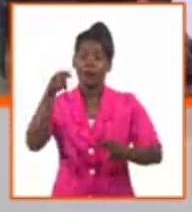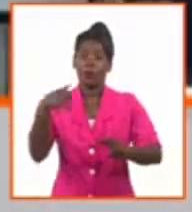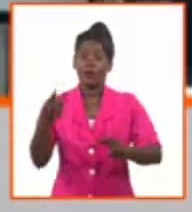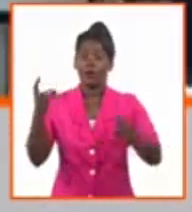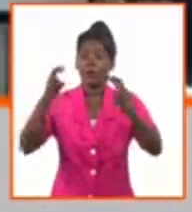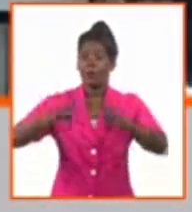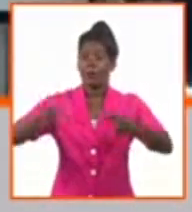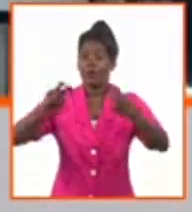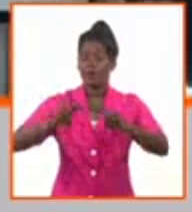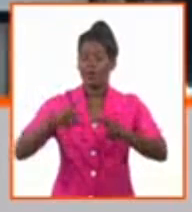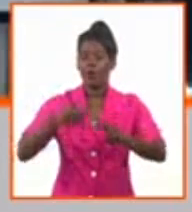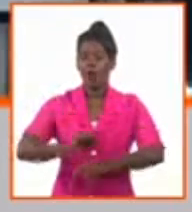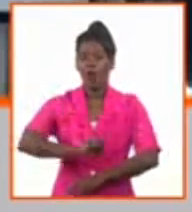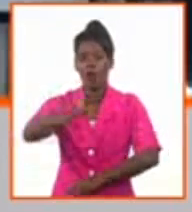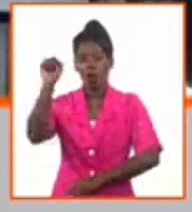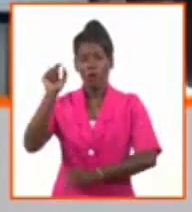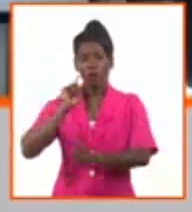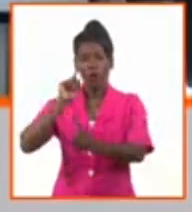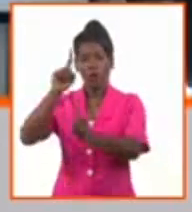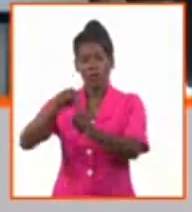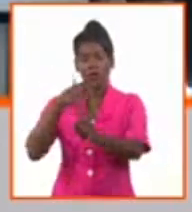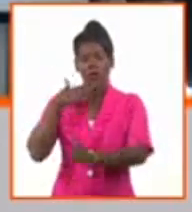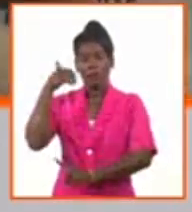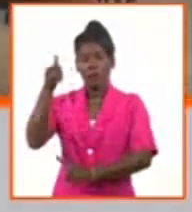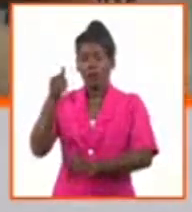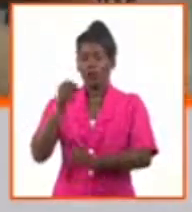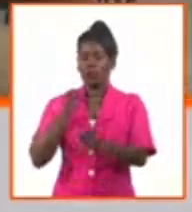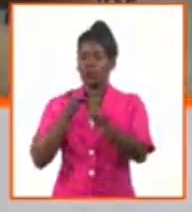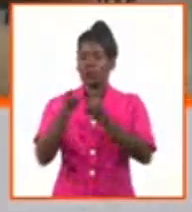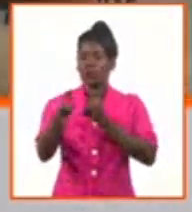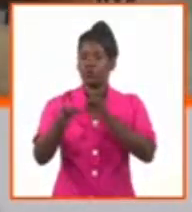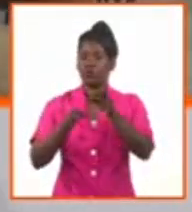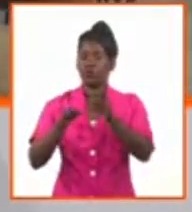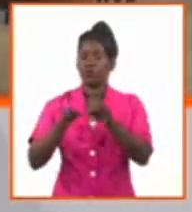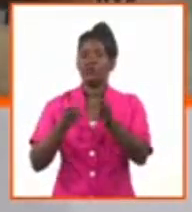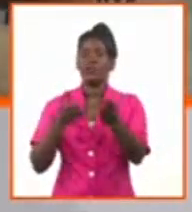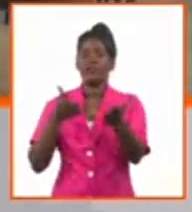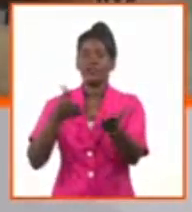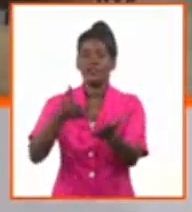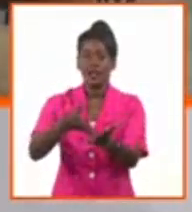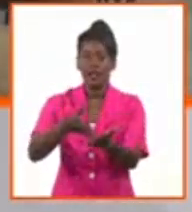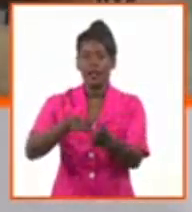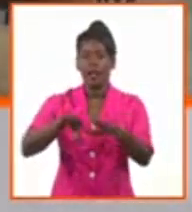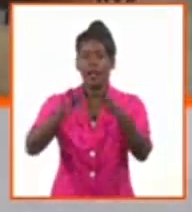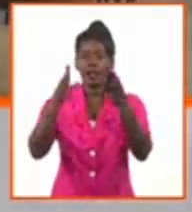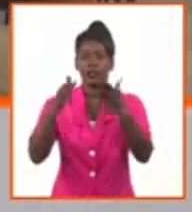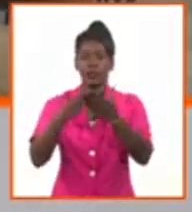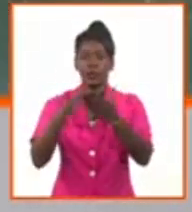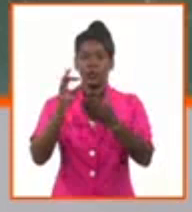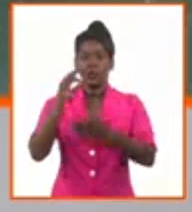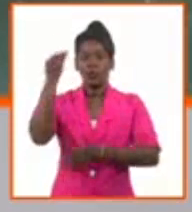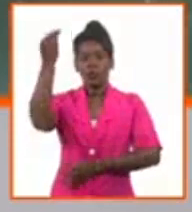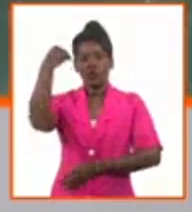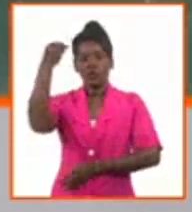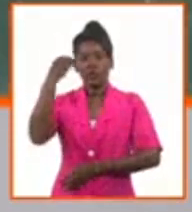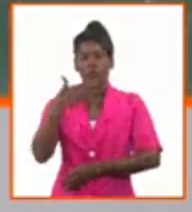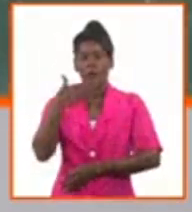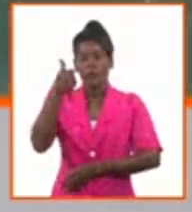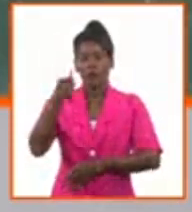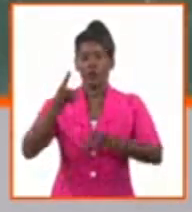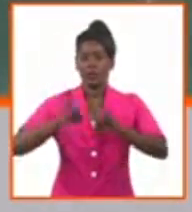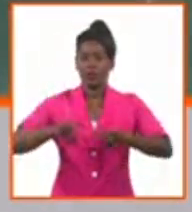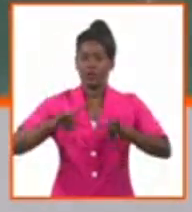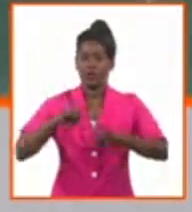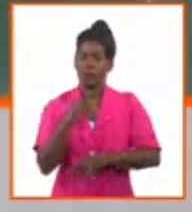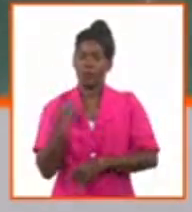estudiante universitario construir investigación a partir de la necesidad de aportar en la solución de determinados problemas sociales y